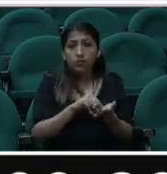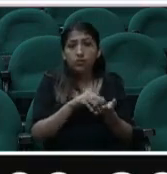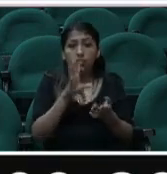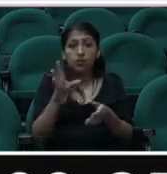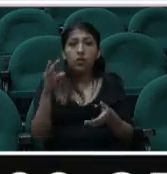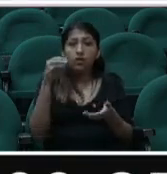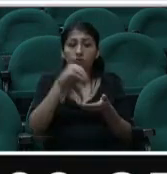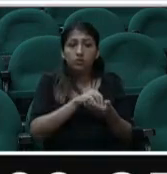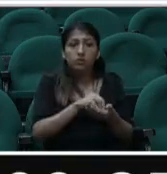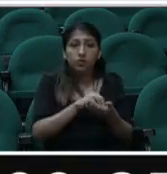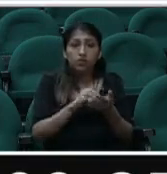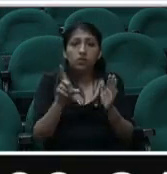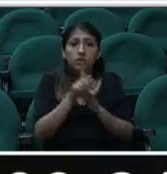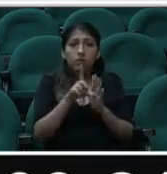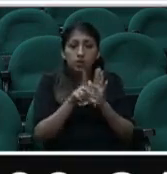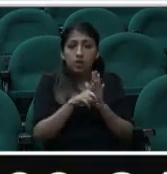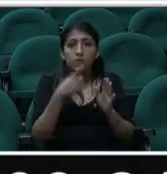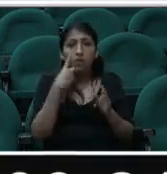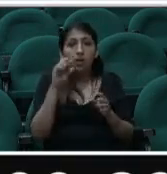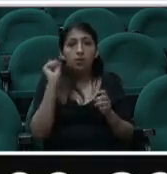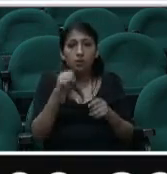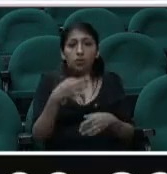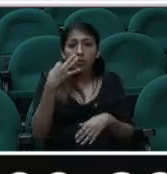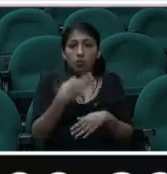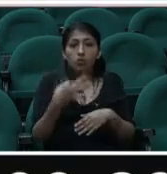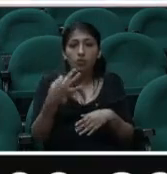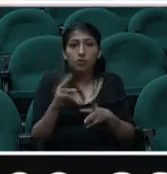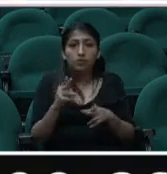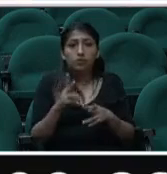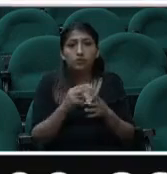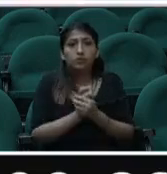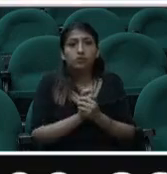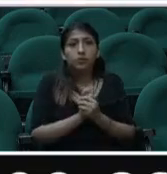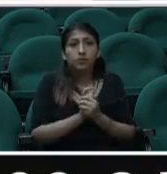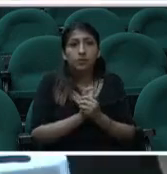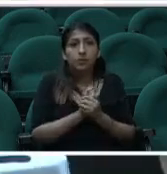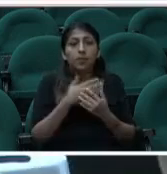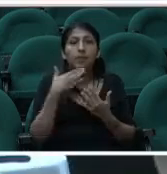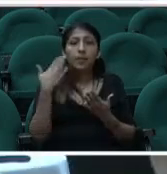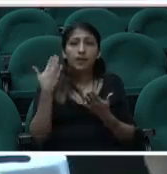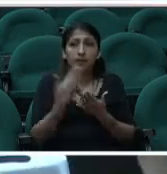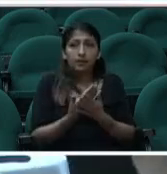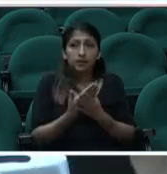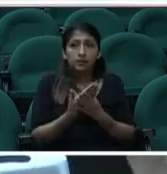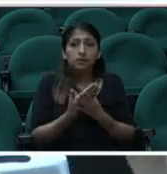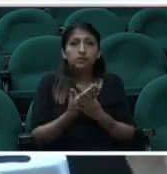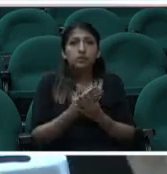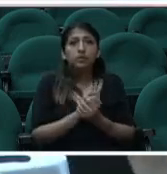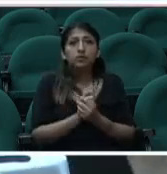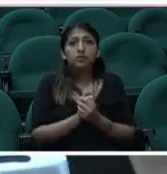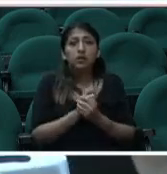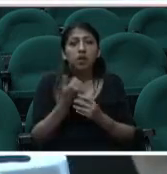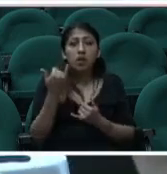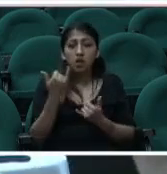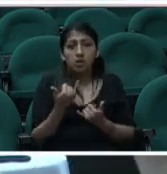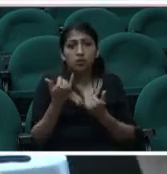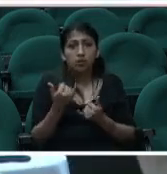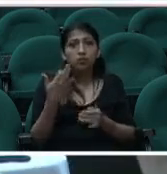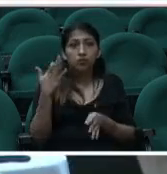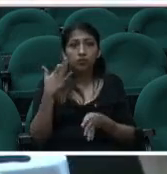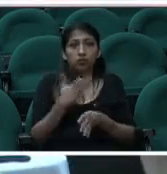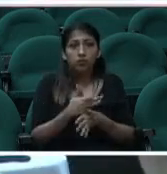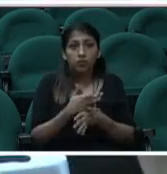asignan la constitución en la ley para poder cumplir con la misma muchas gracias al candidato elías cachero ahora